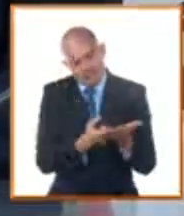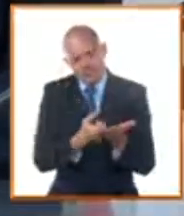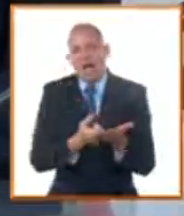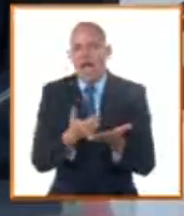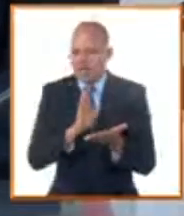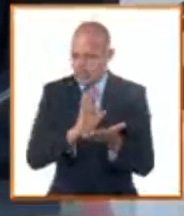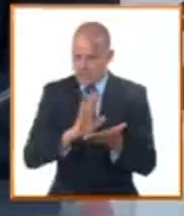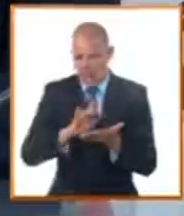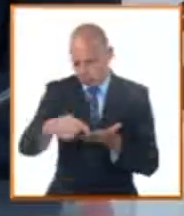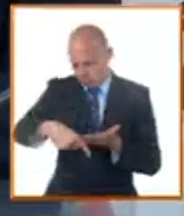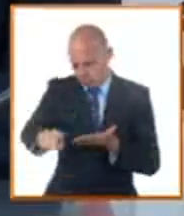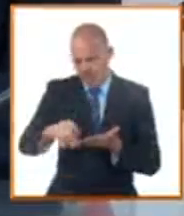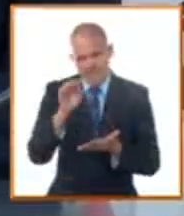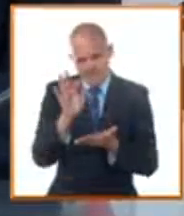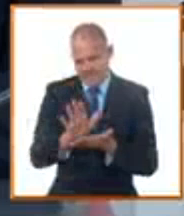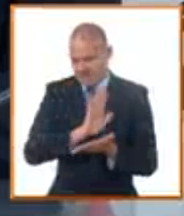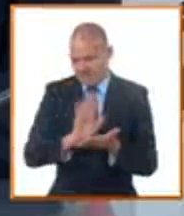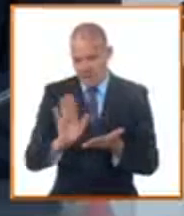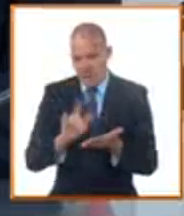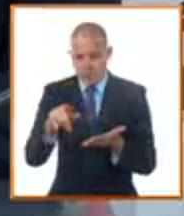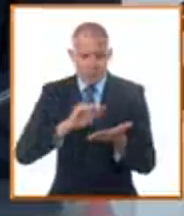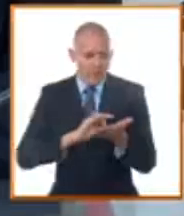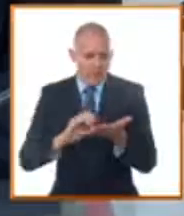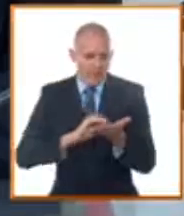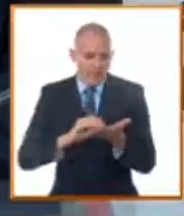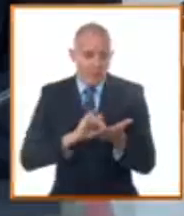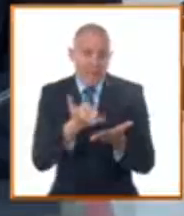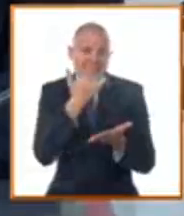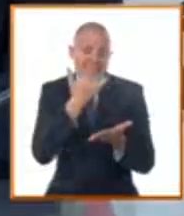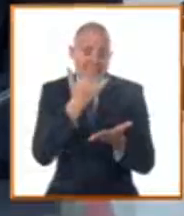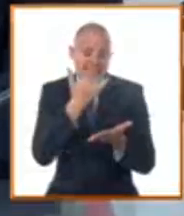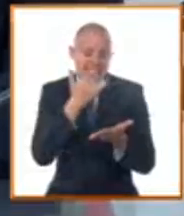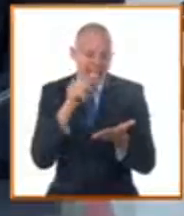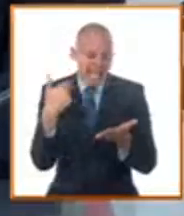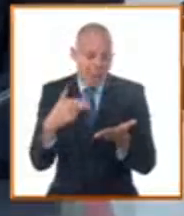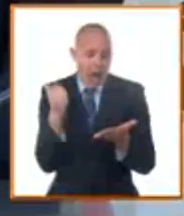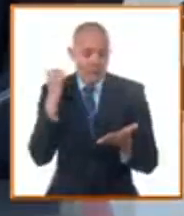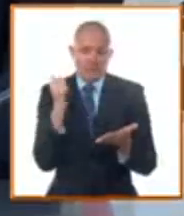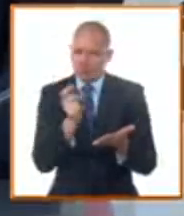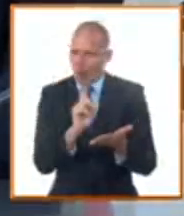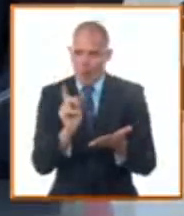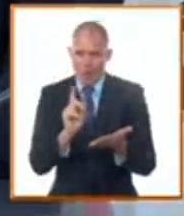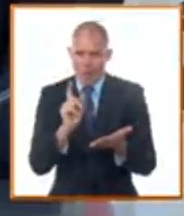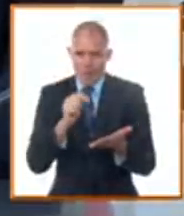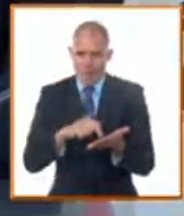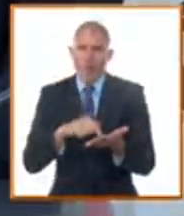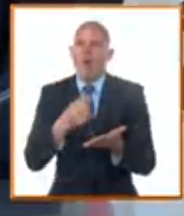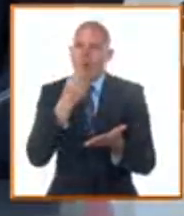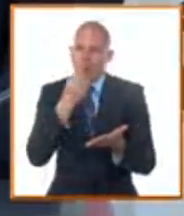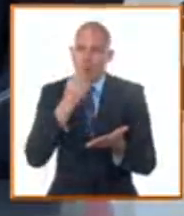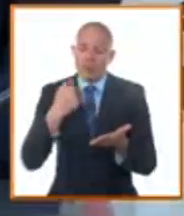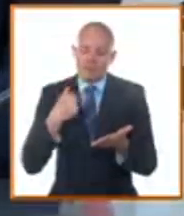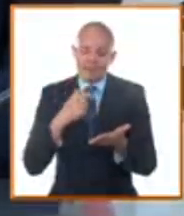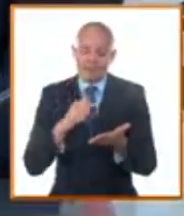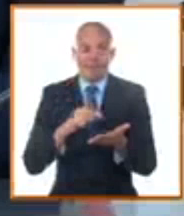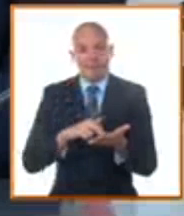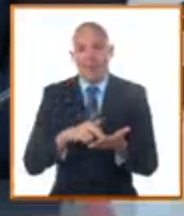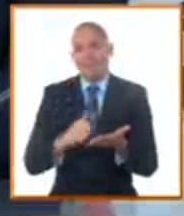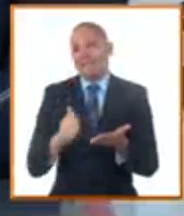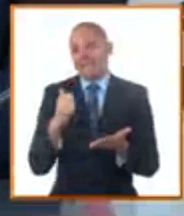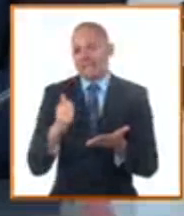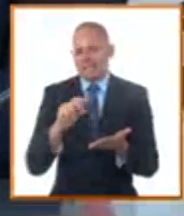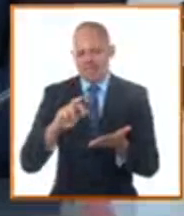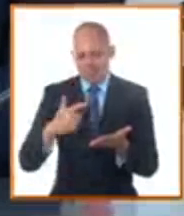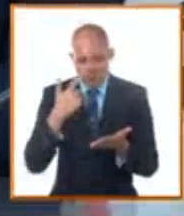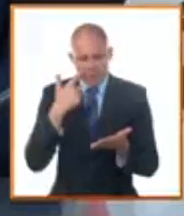ese servicio a través de las oficinas de correo nuestra y es también una muestra de cómo no solo en los